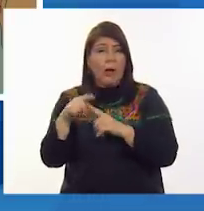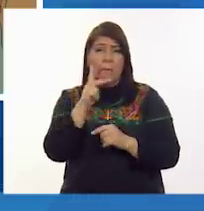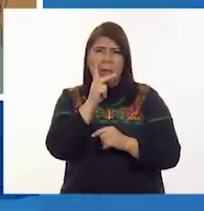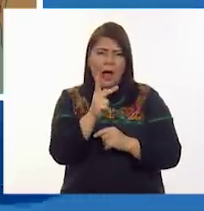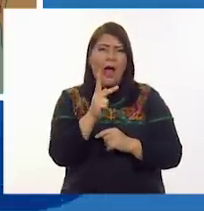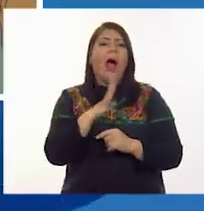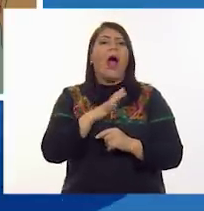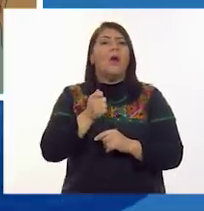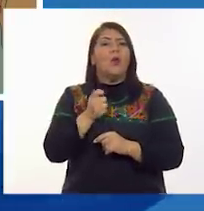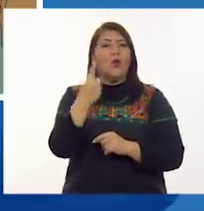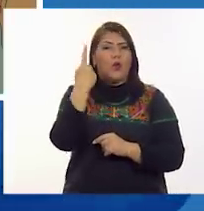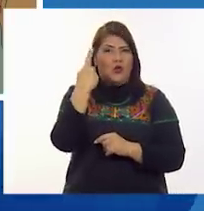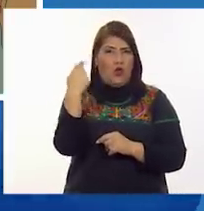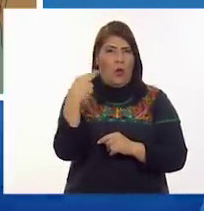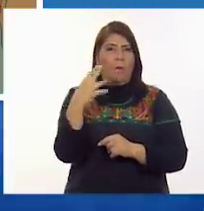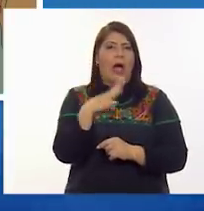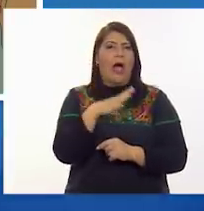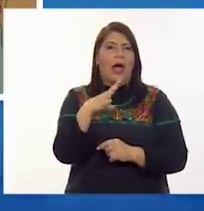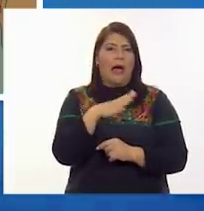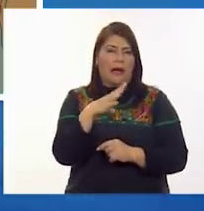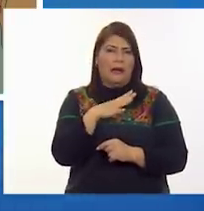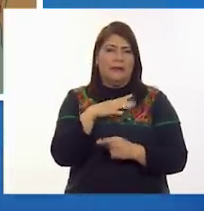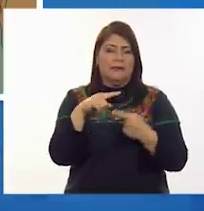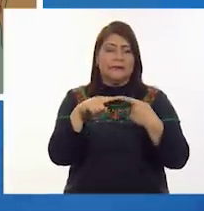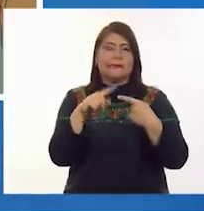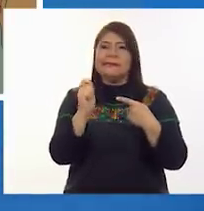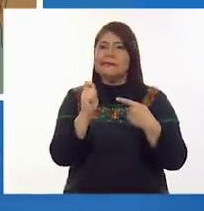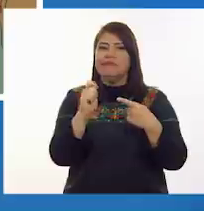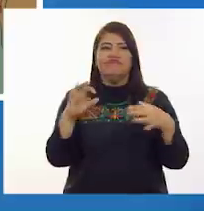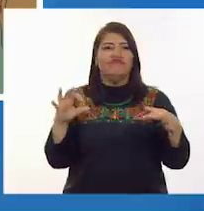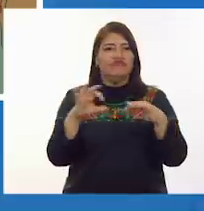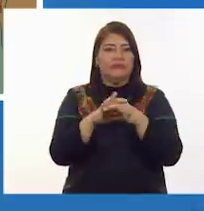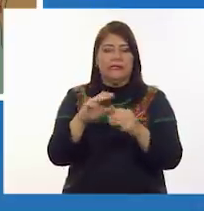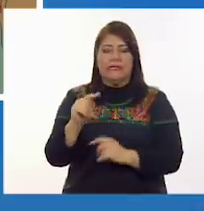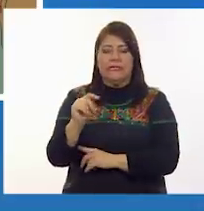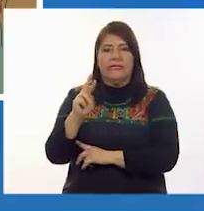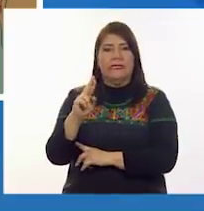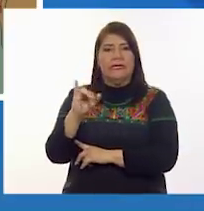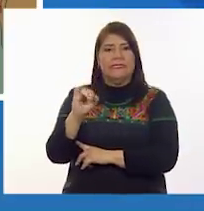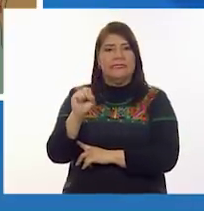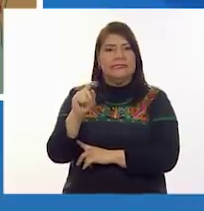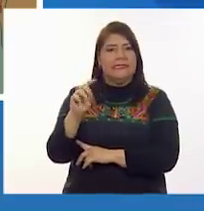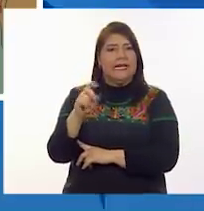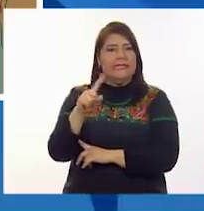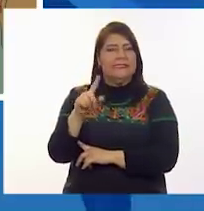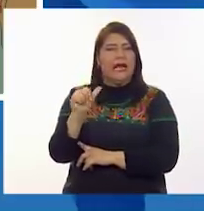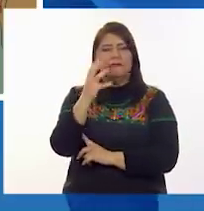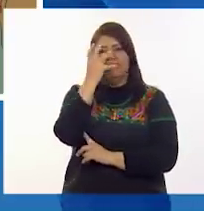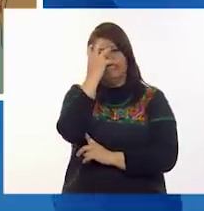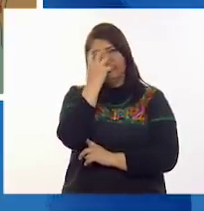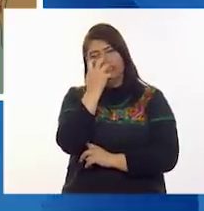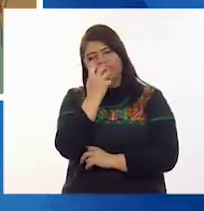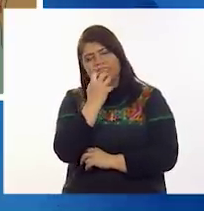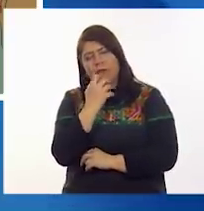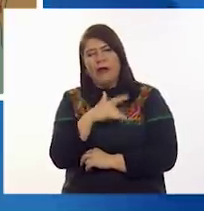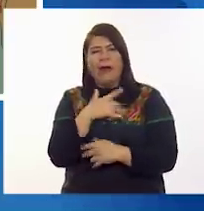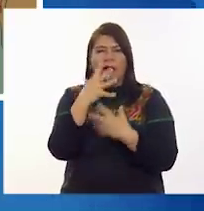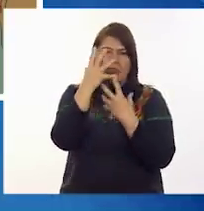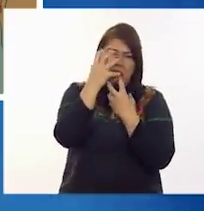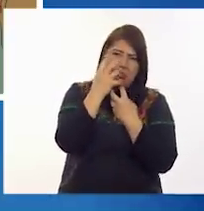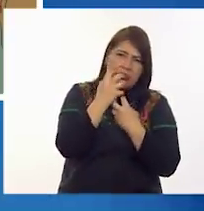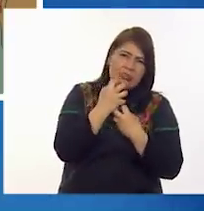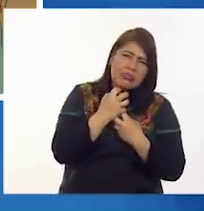un nombre, ¿sí? Y es tristeza. Cuando andamos tristes, ¿no? O tristones, si